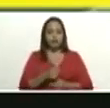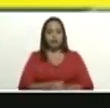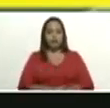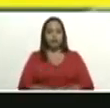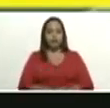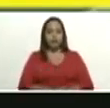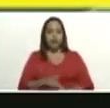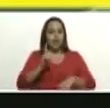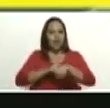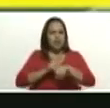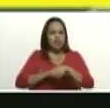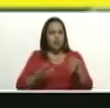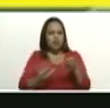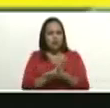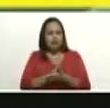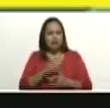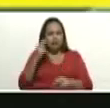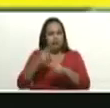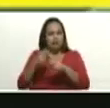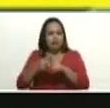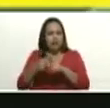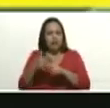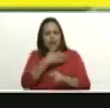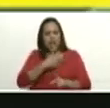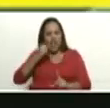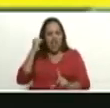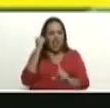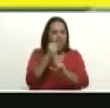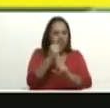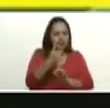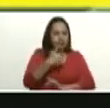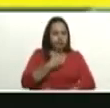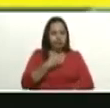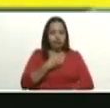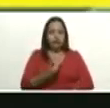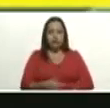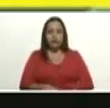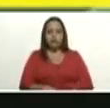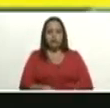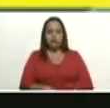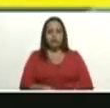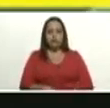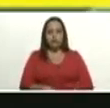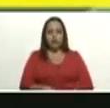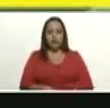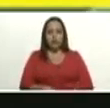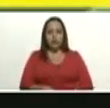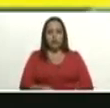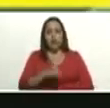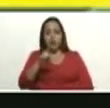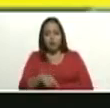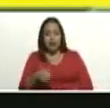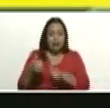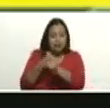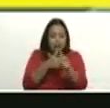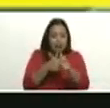en medio de los atentados para asesinarme y asesinarnos, en medio del acoso más brutal y